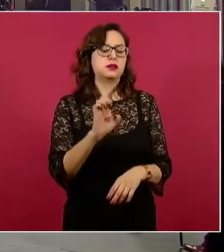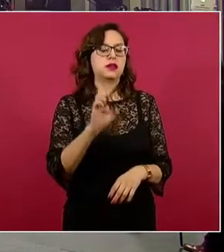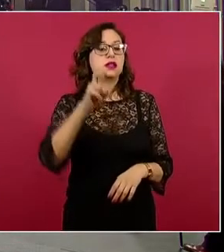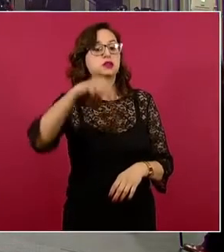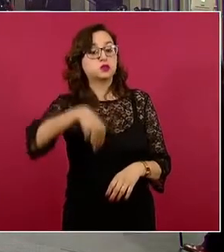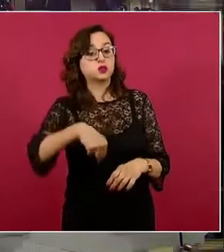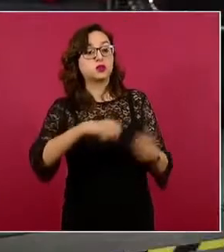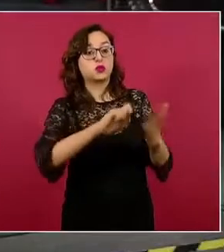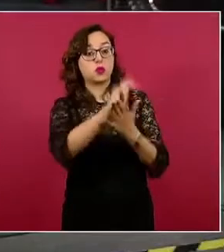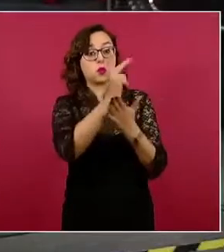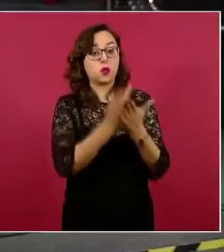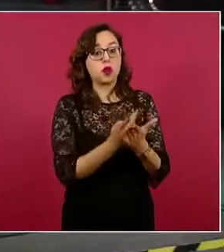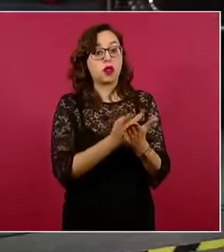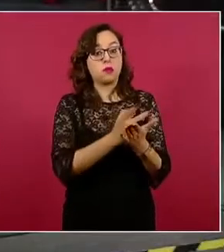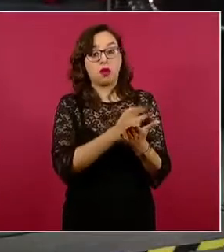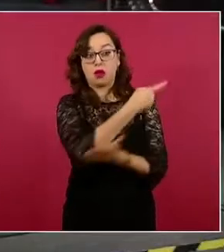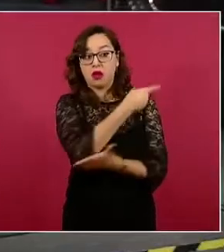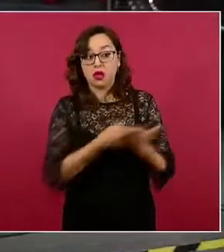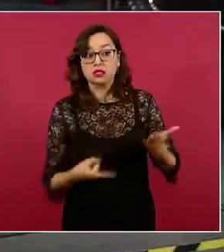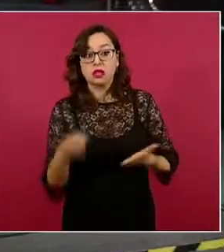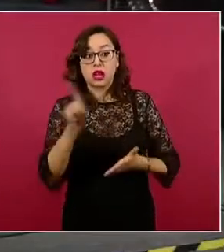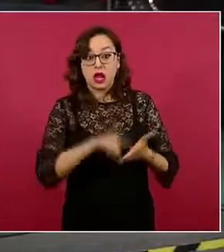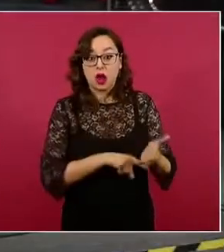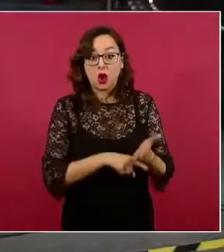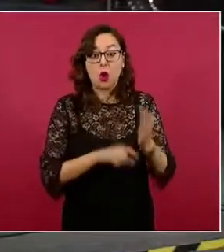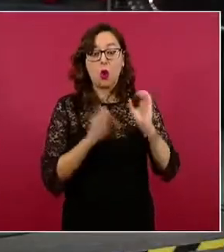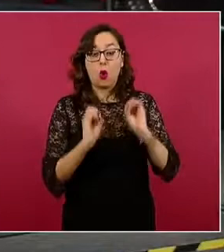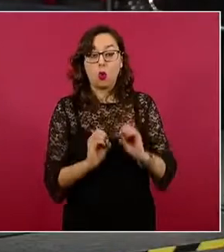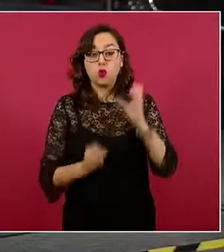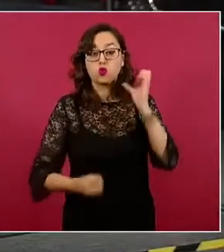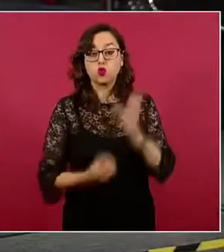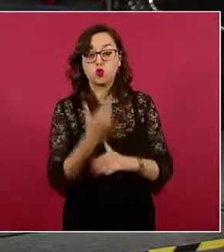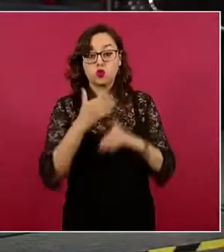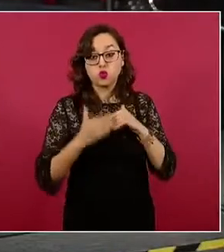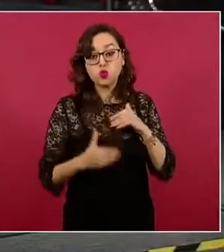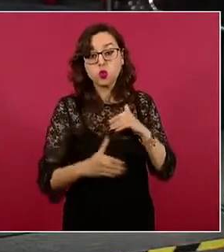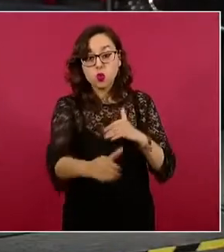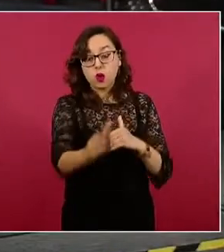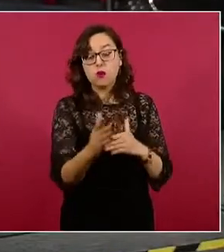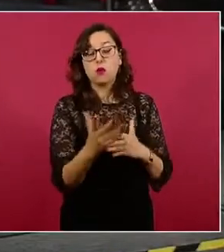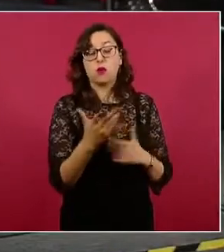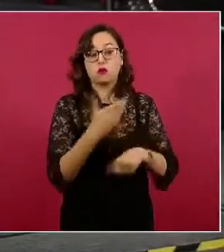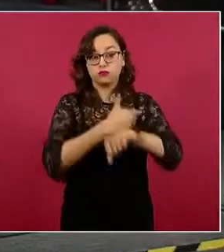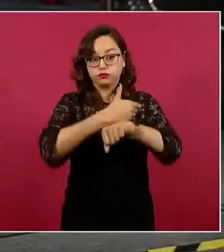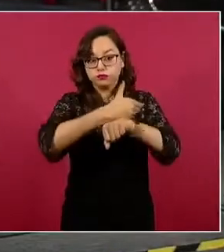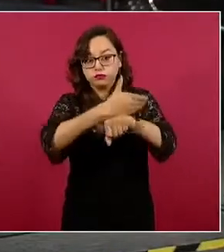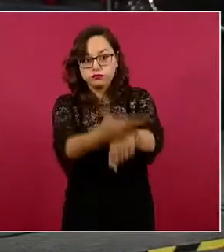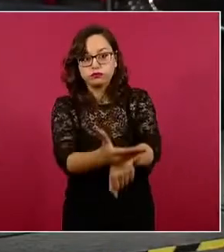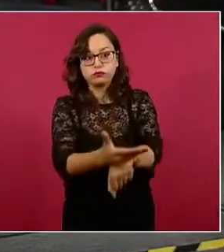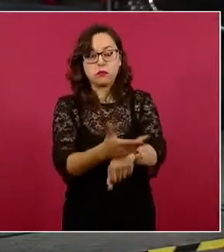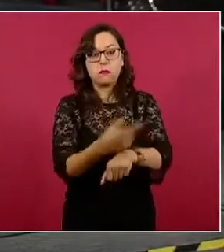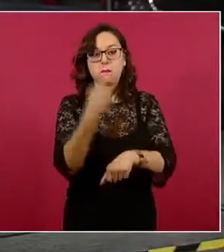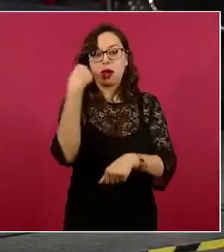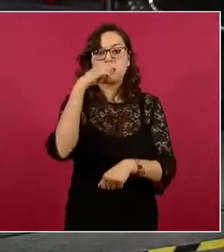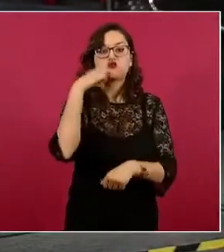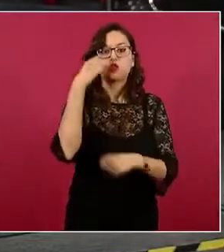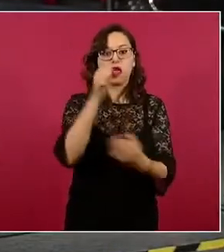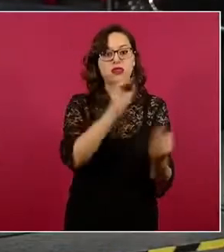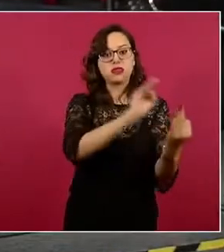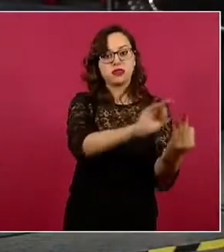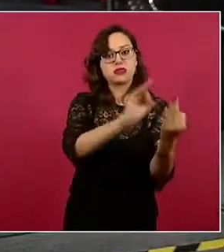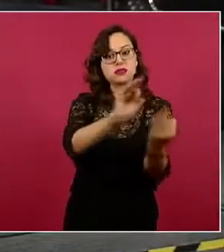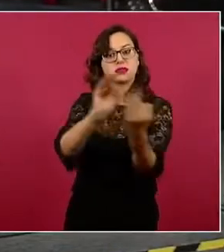caso estaría pues permitiendo que siga la escuela de tiempo completo. Han dicho que se dan los recursos de manera directa, pero en este